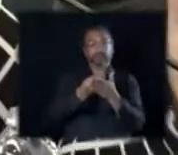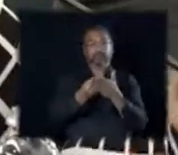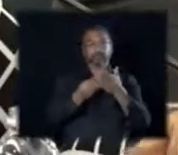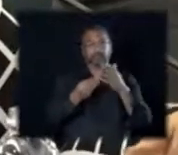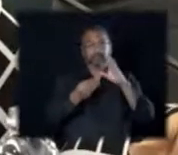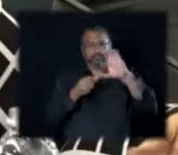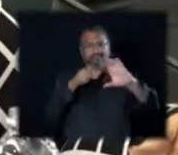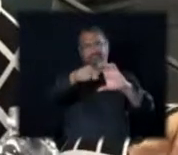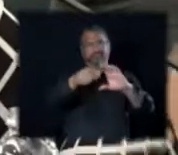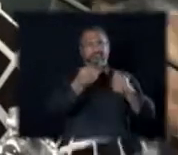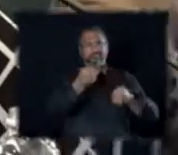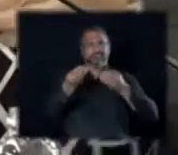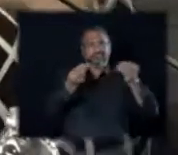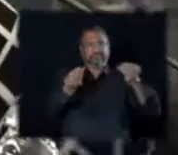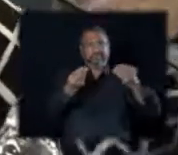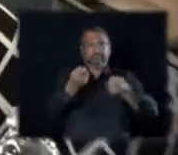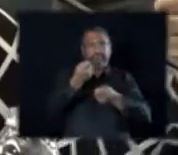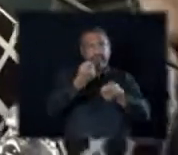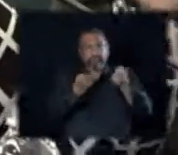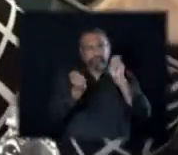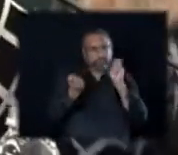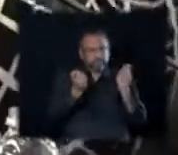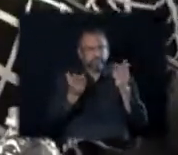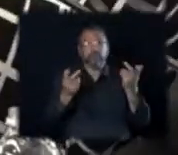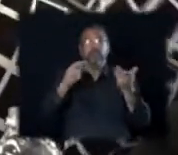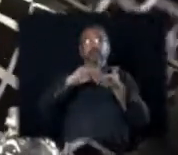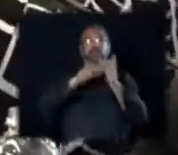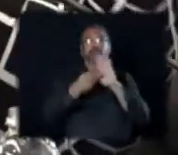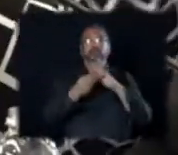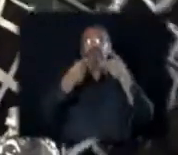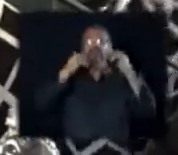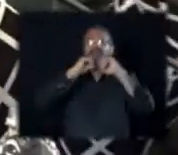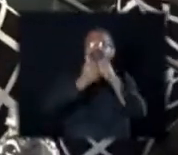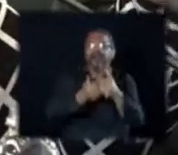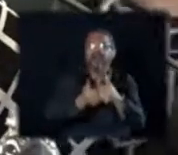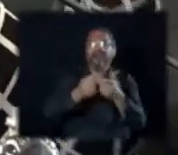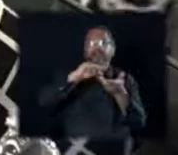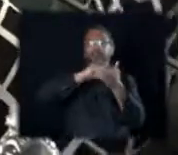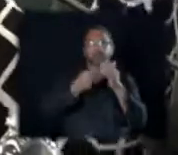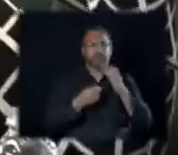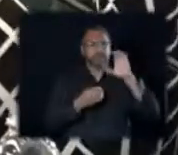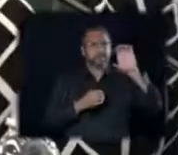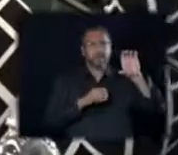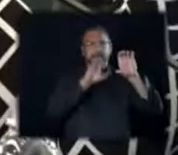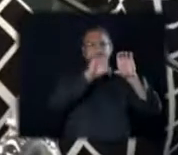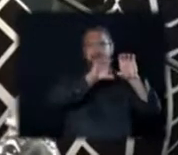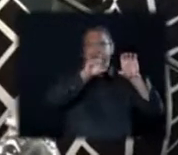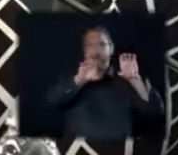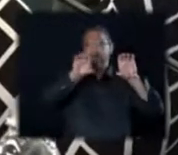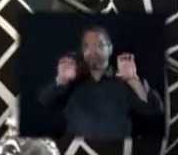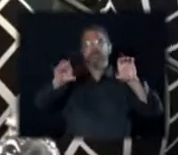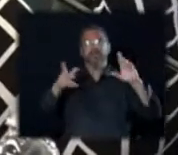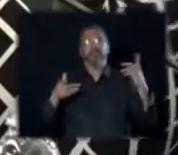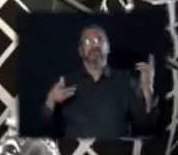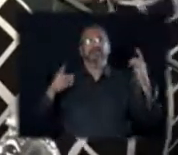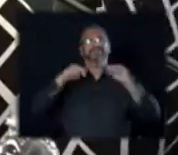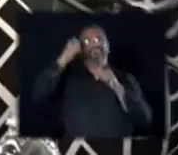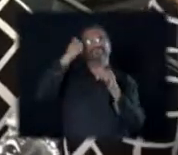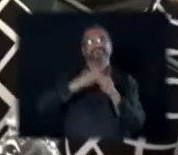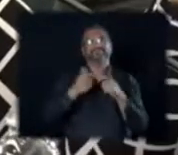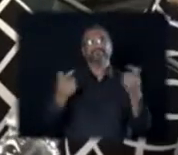ejemplo, nuestra Hacienda, pero la manera en que se hacía era por